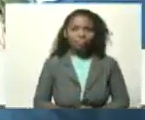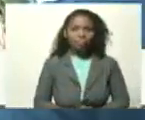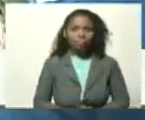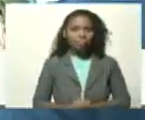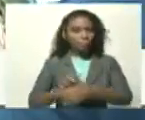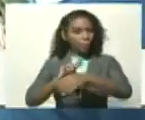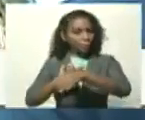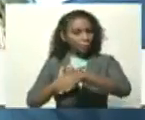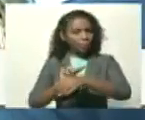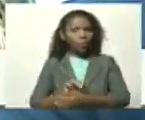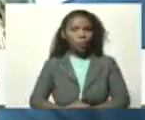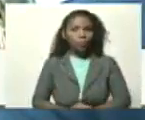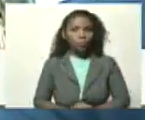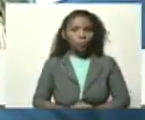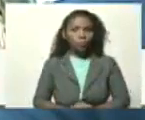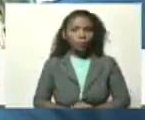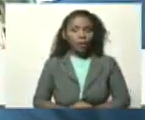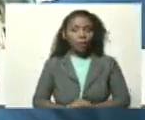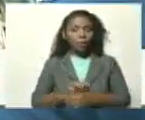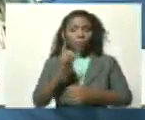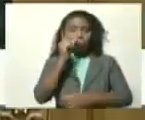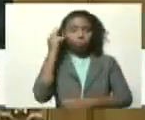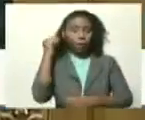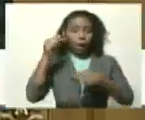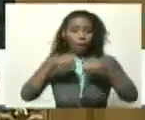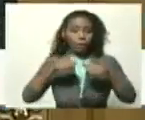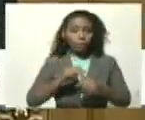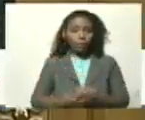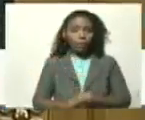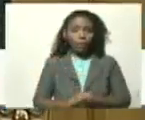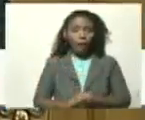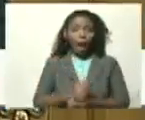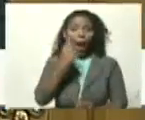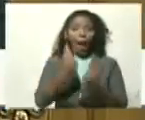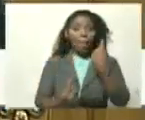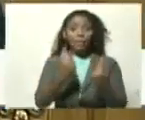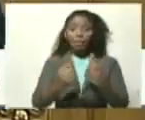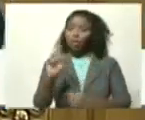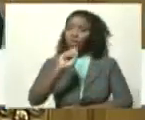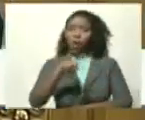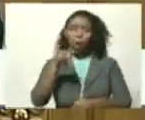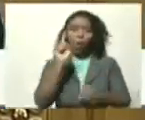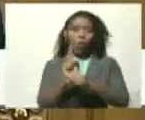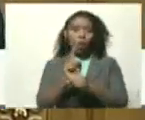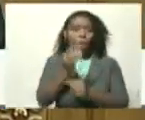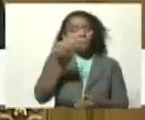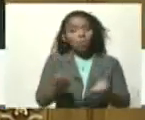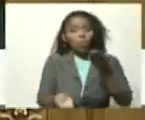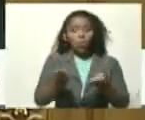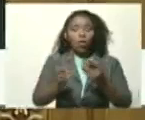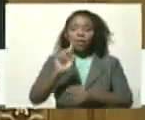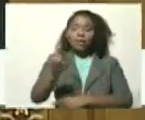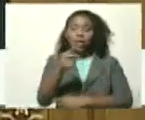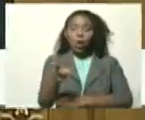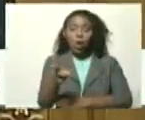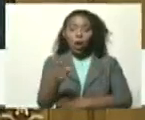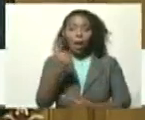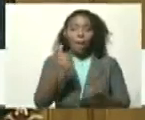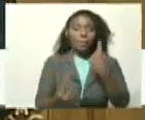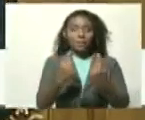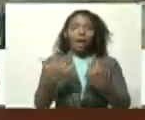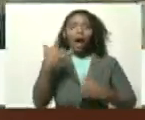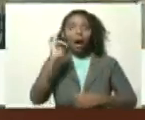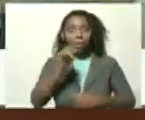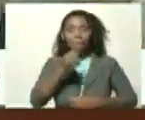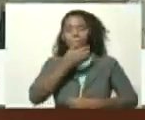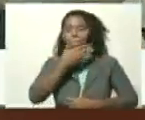médico y los médicos y médicas que estén aquí, el paciente no solo está estabilizado, sino que el paciente goza de buena